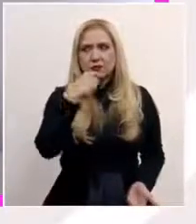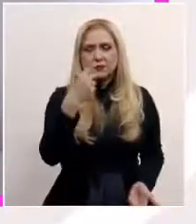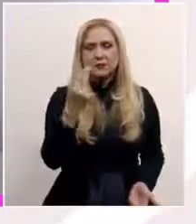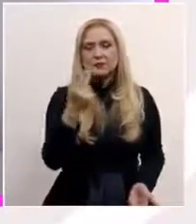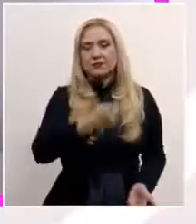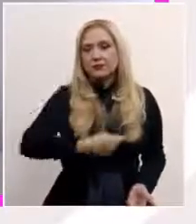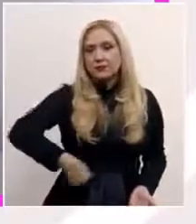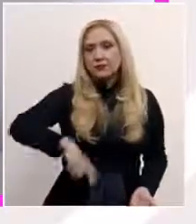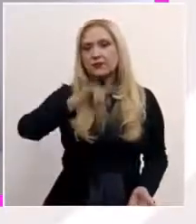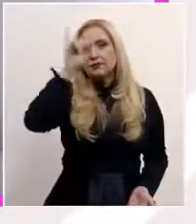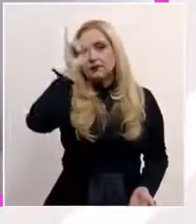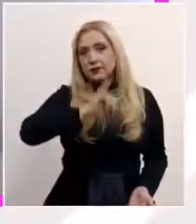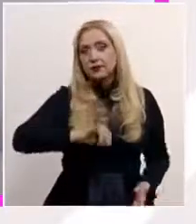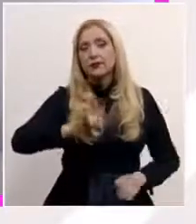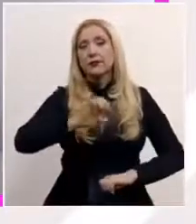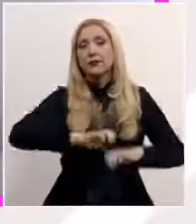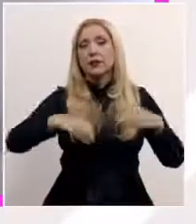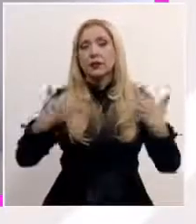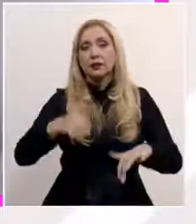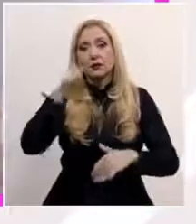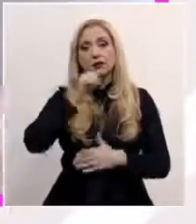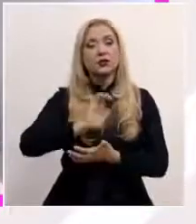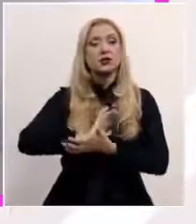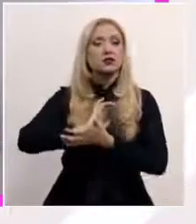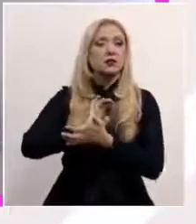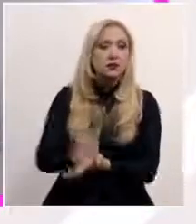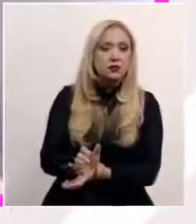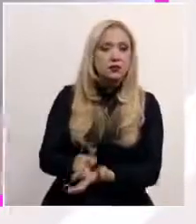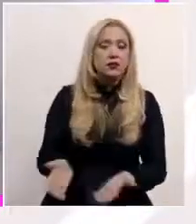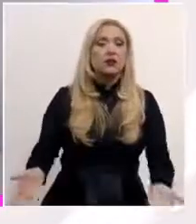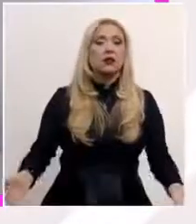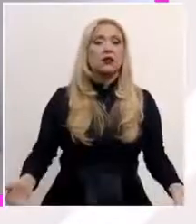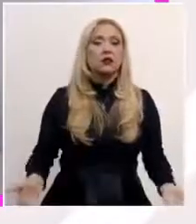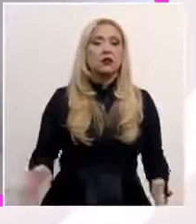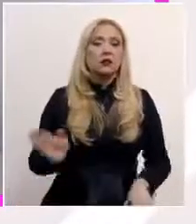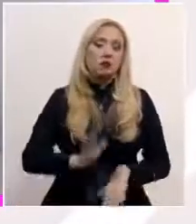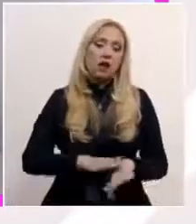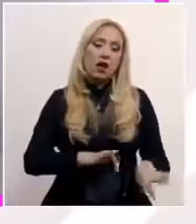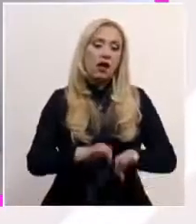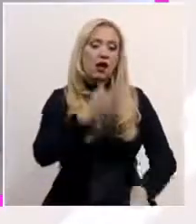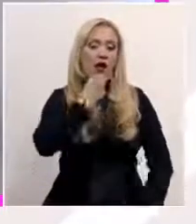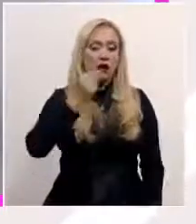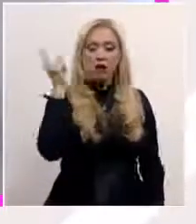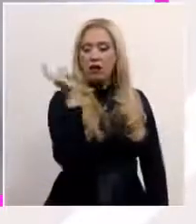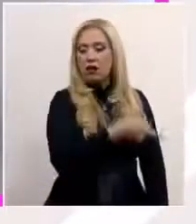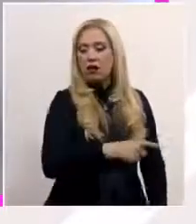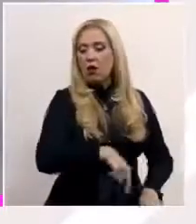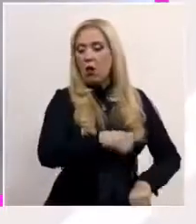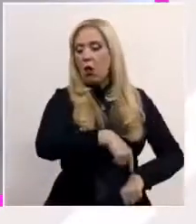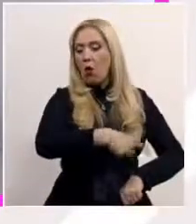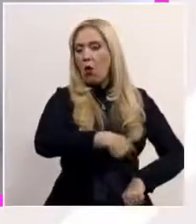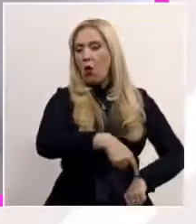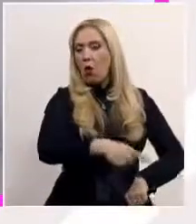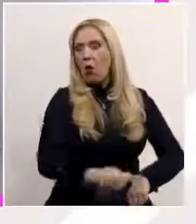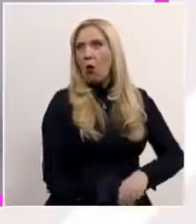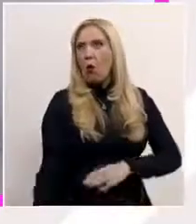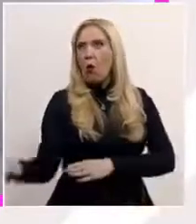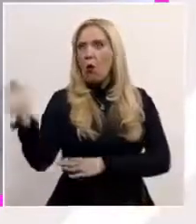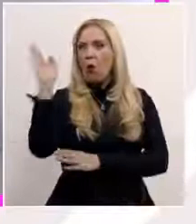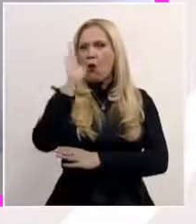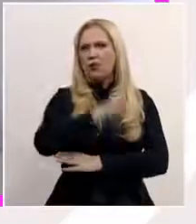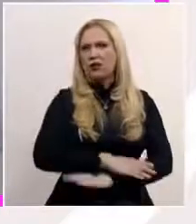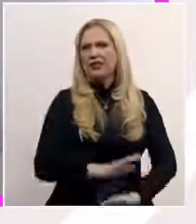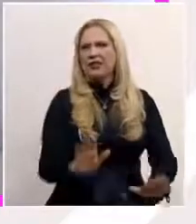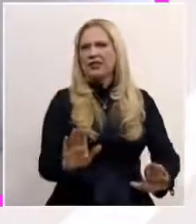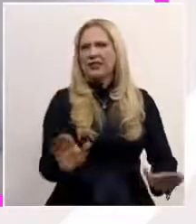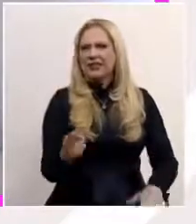ver ciertas empresas que discriminan, de que tienen una carga, de que tienen un impacto, pues bueno, que este impacto, o sea, que venga y que